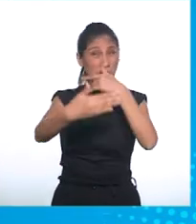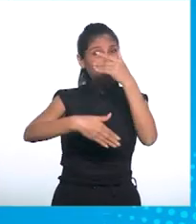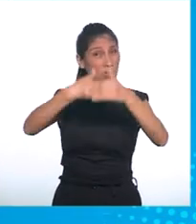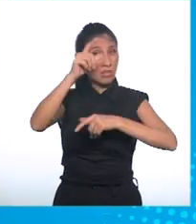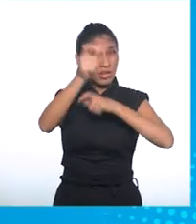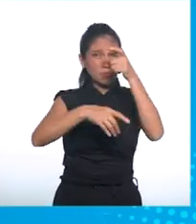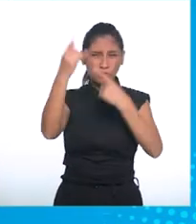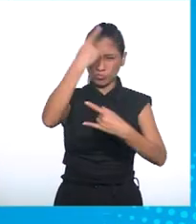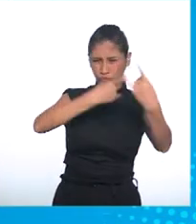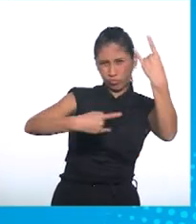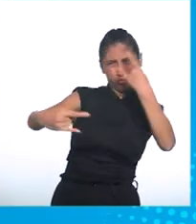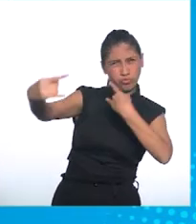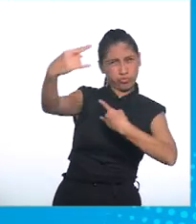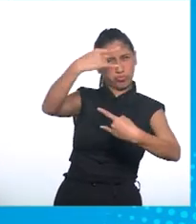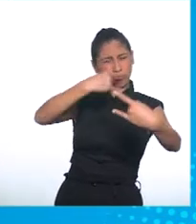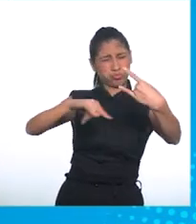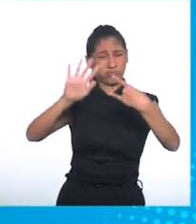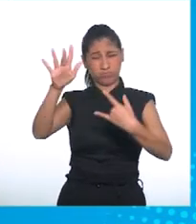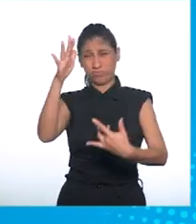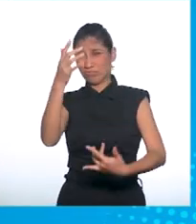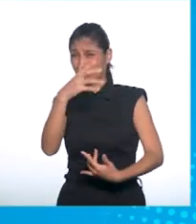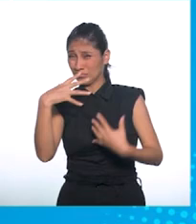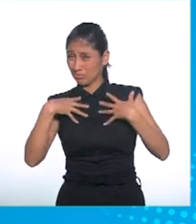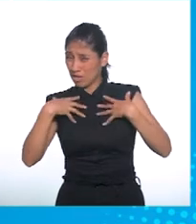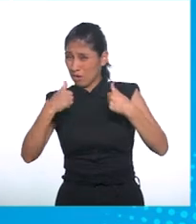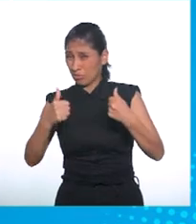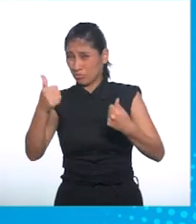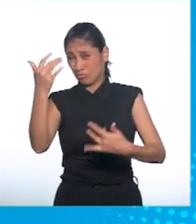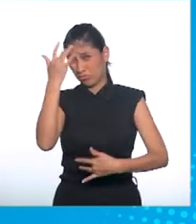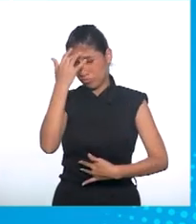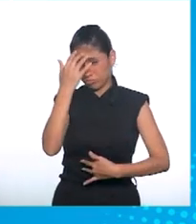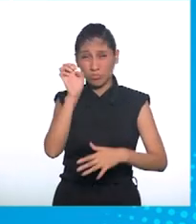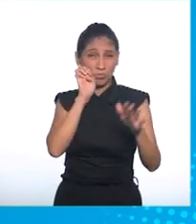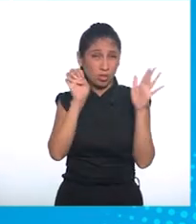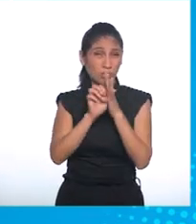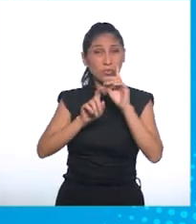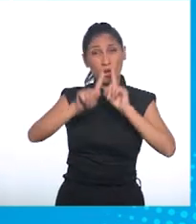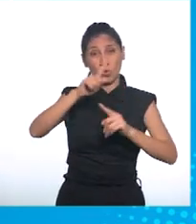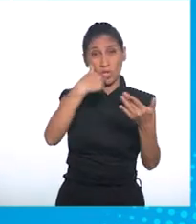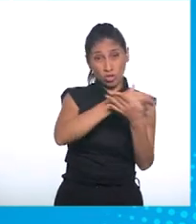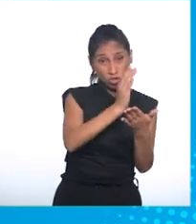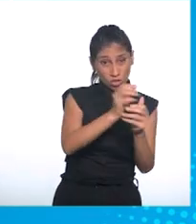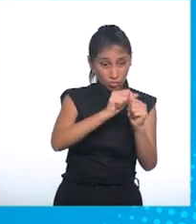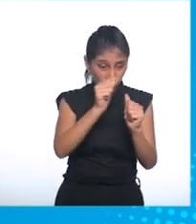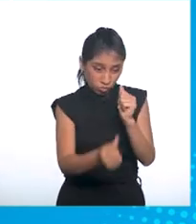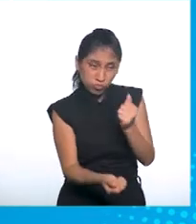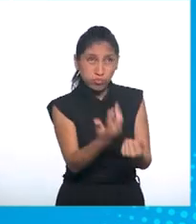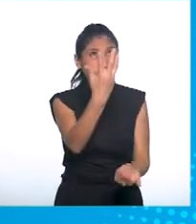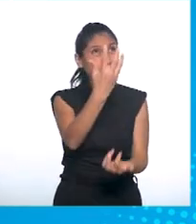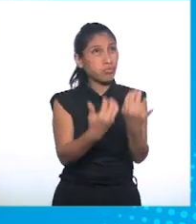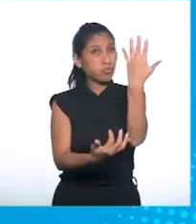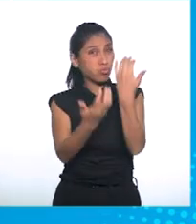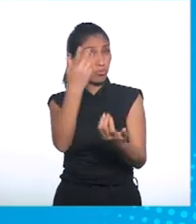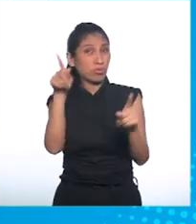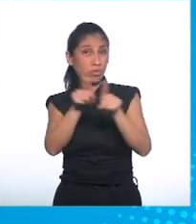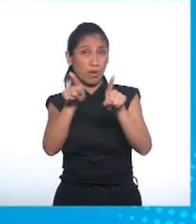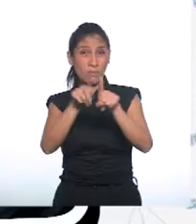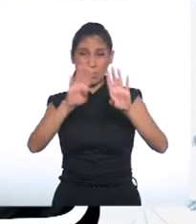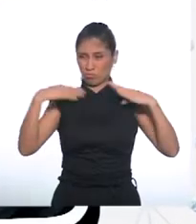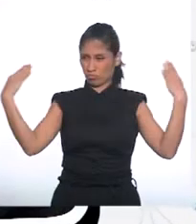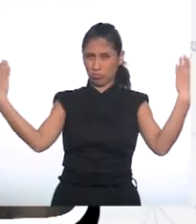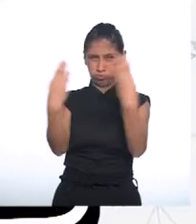una diversidad de problemas que pueden ser ocasionados por cocinar con querosene o combustibles sólidos dentro de un espacio